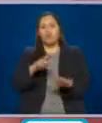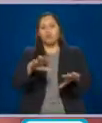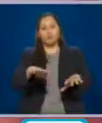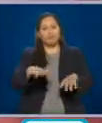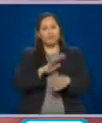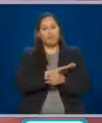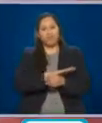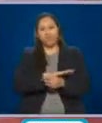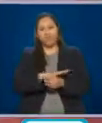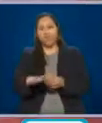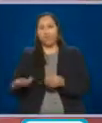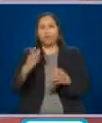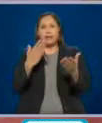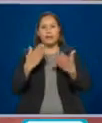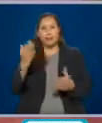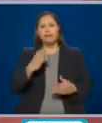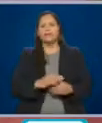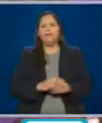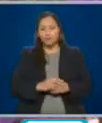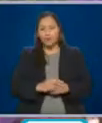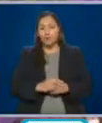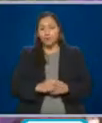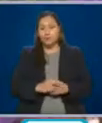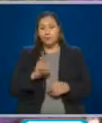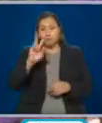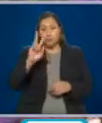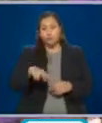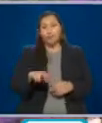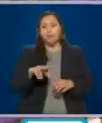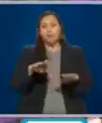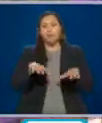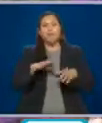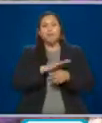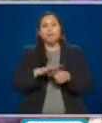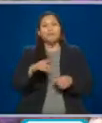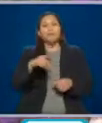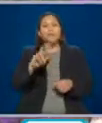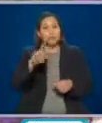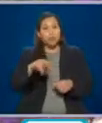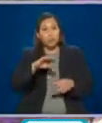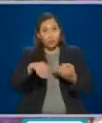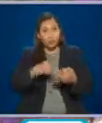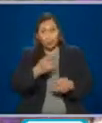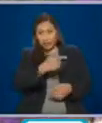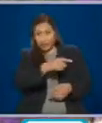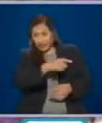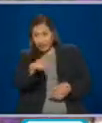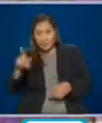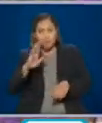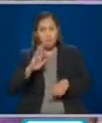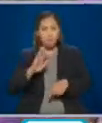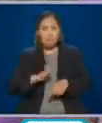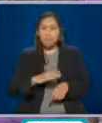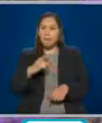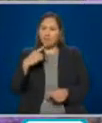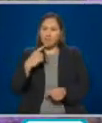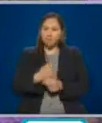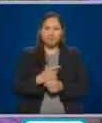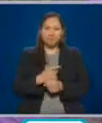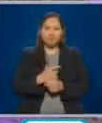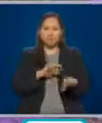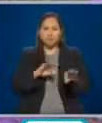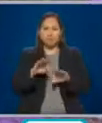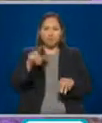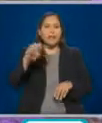volver un exitazo, ¿no? Entonces, Sí. la verdad es, creo que de todos ellos, el que más impulso tenía de